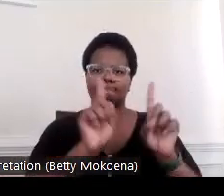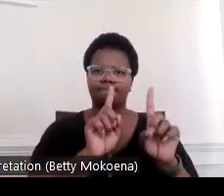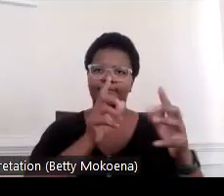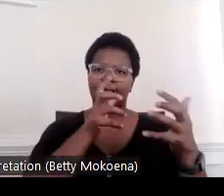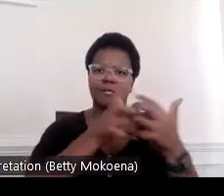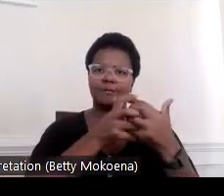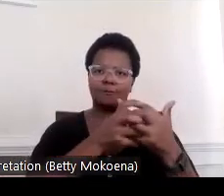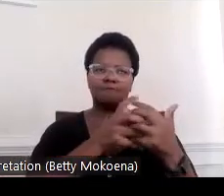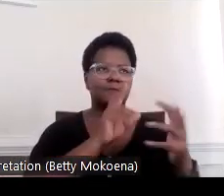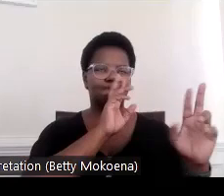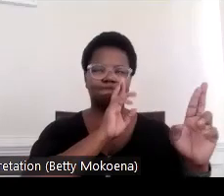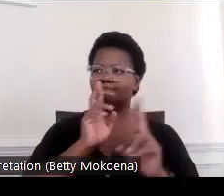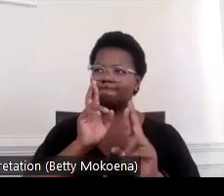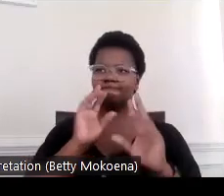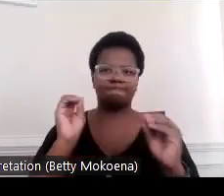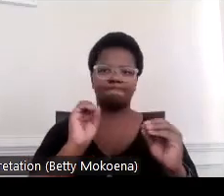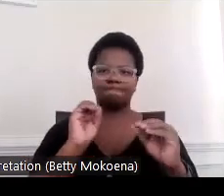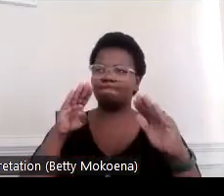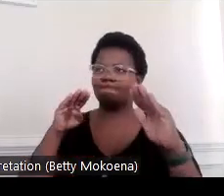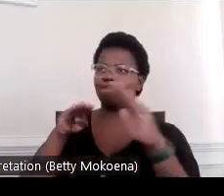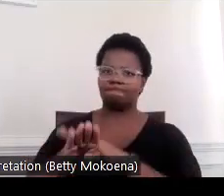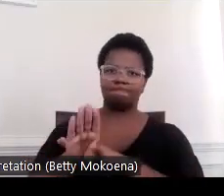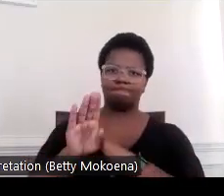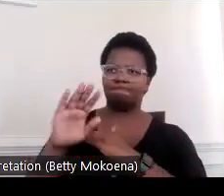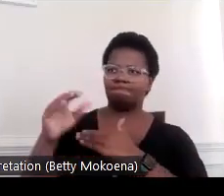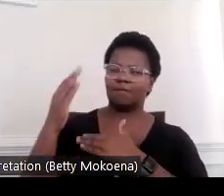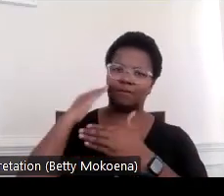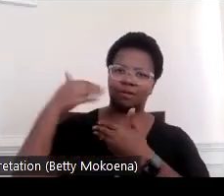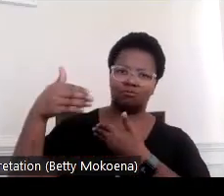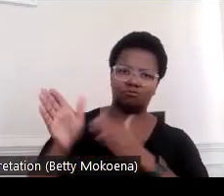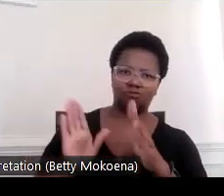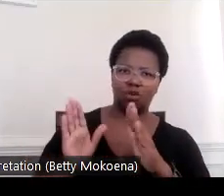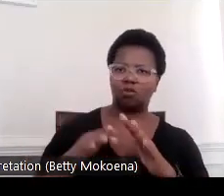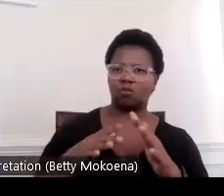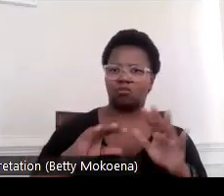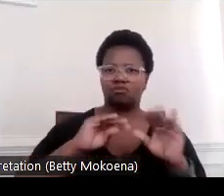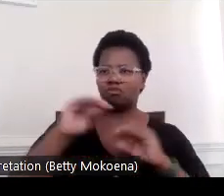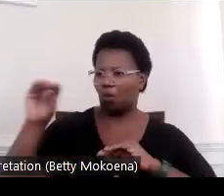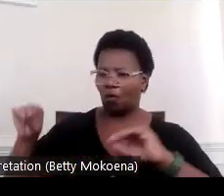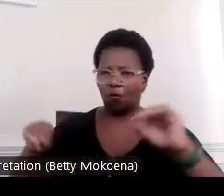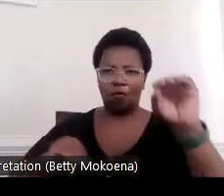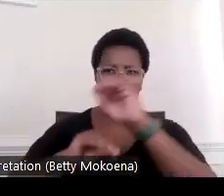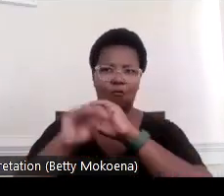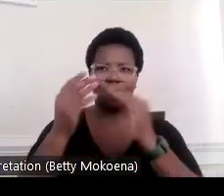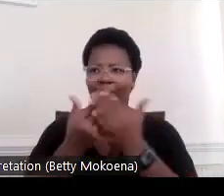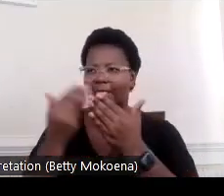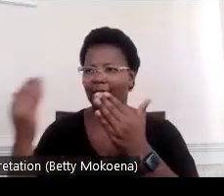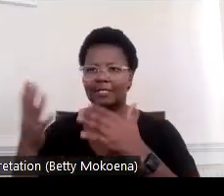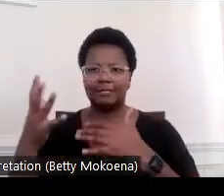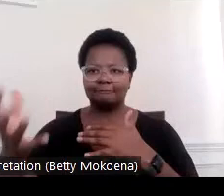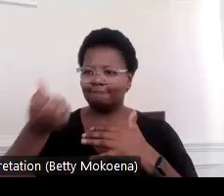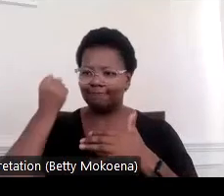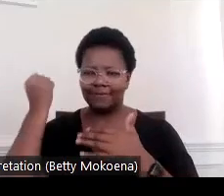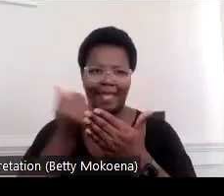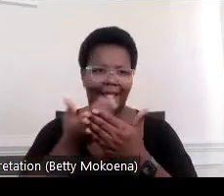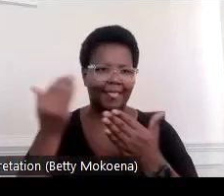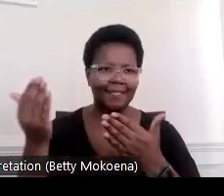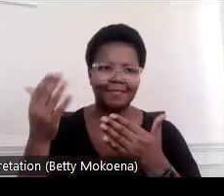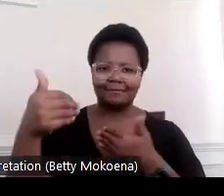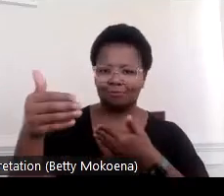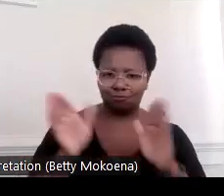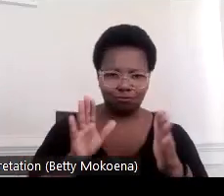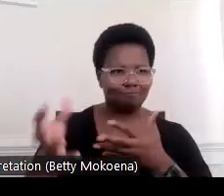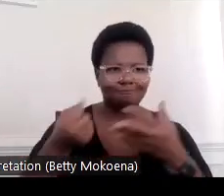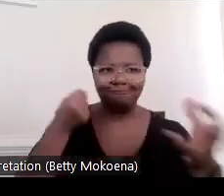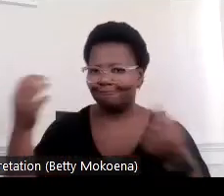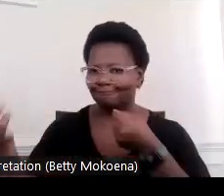tienen compañeros de hogar que no son así respetuosos entran en sabe cuando quieran mueven las cosas agarran